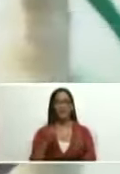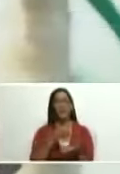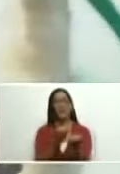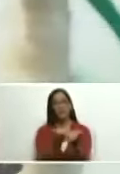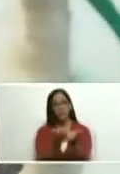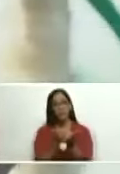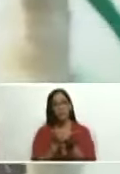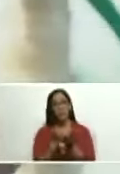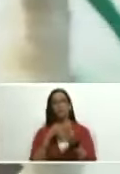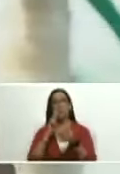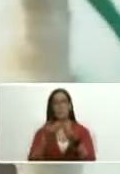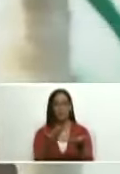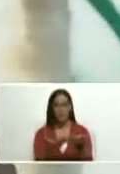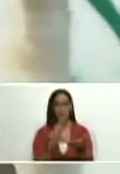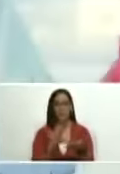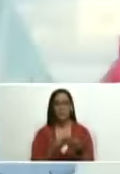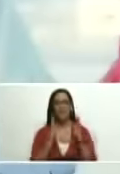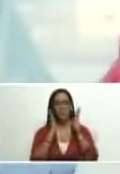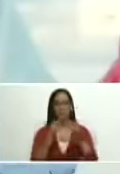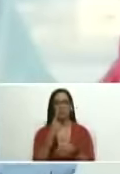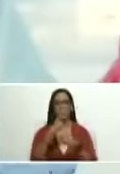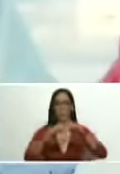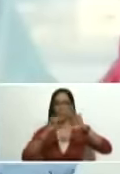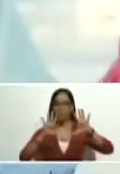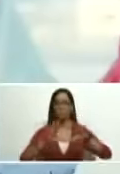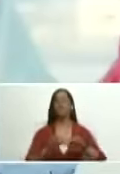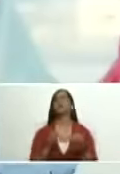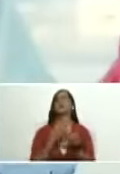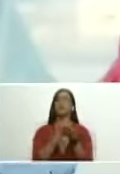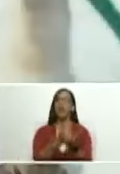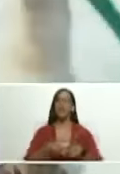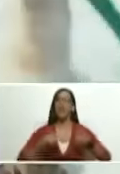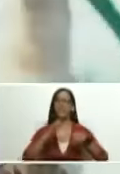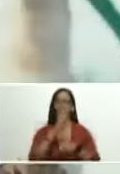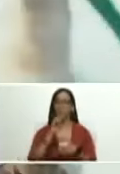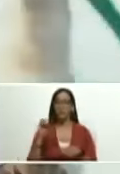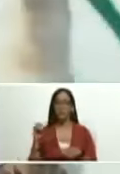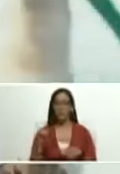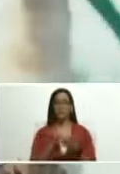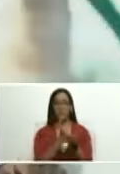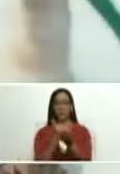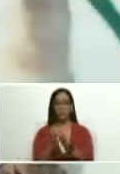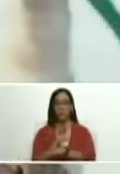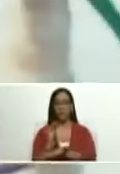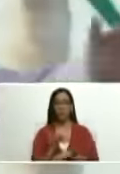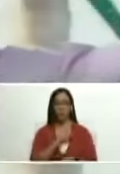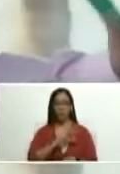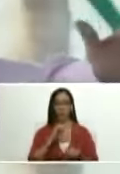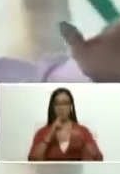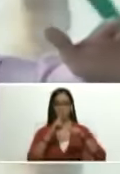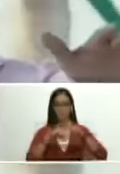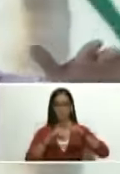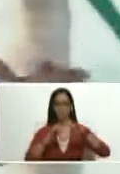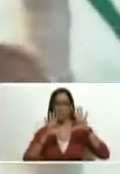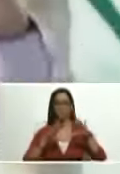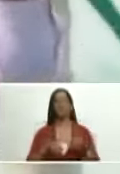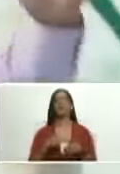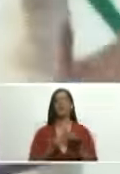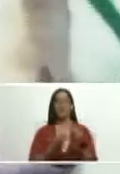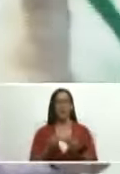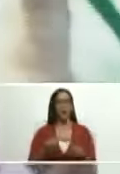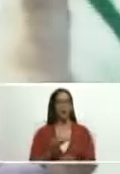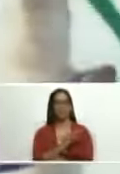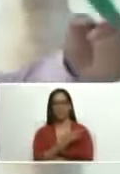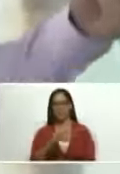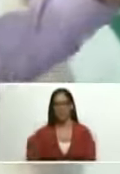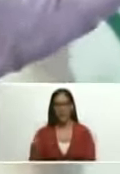que usted me mandó de todas las atenciones 1x10 y entregamos más de 400 ayudas de protección social del 1x10, que ha sido una aplicación